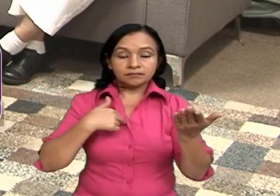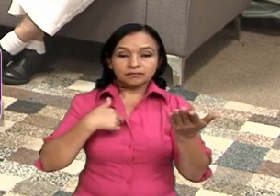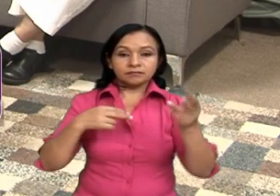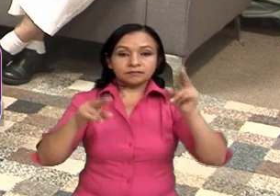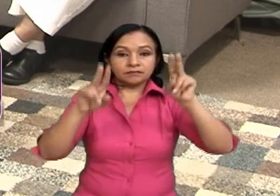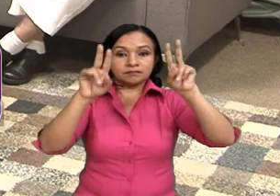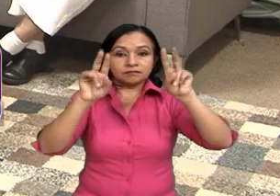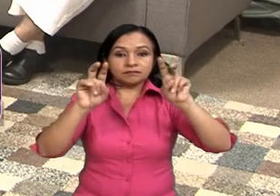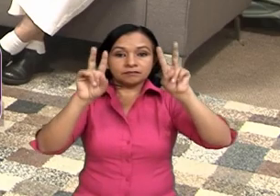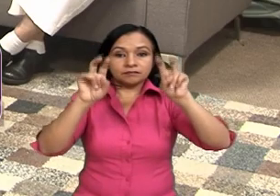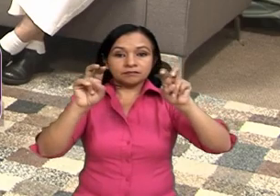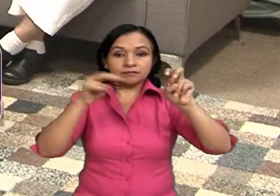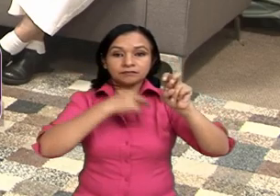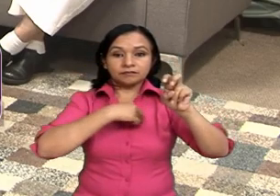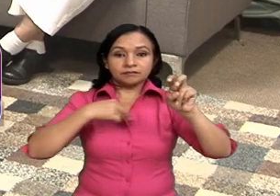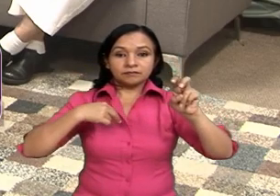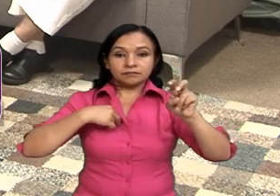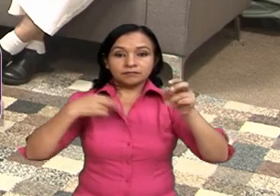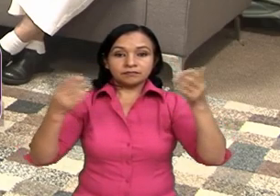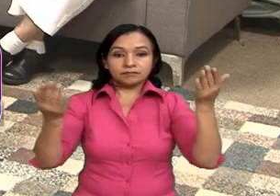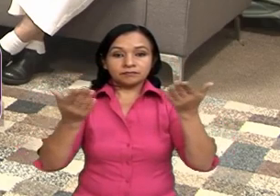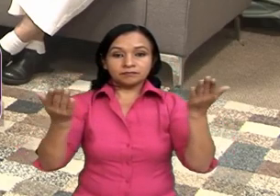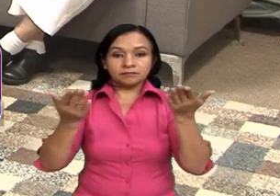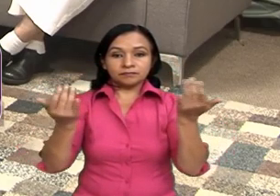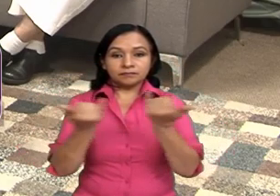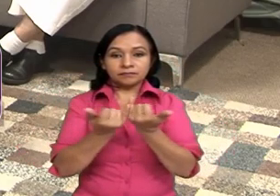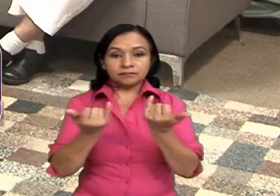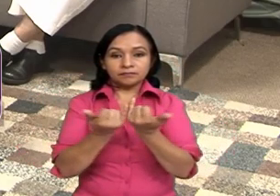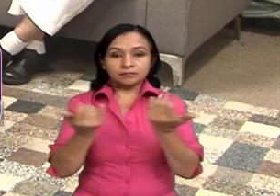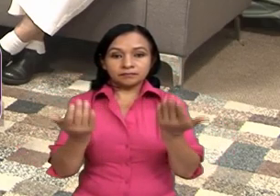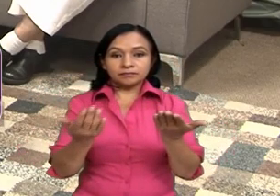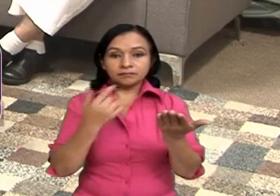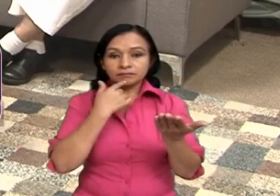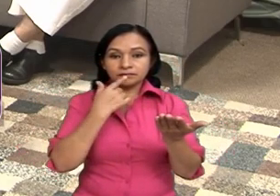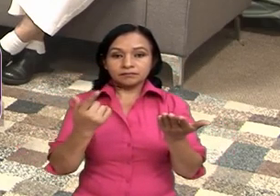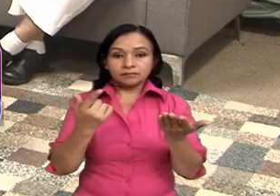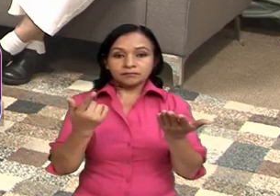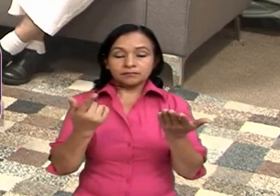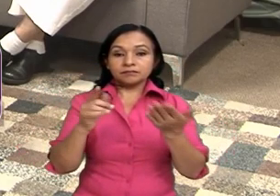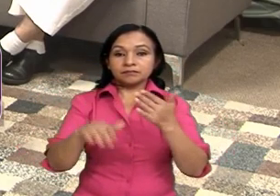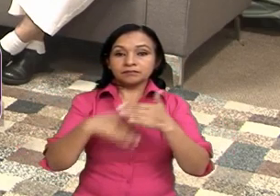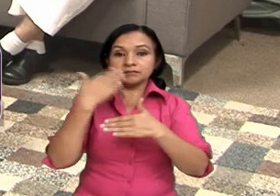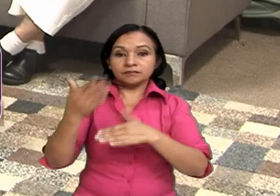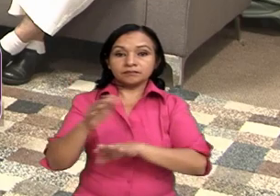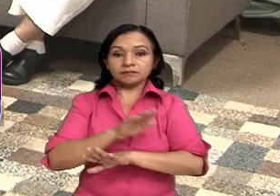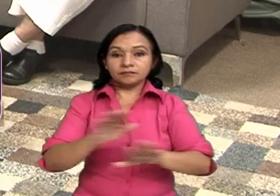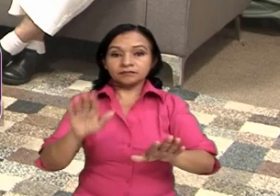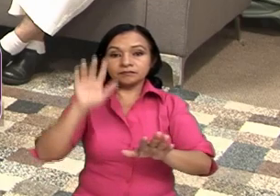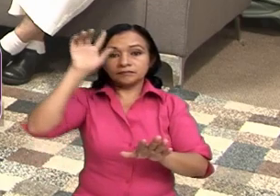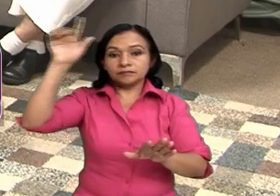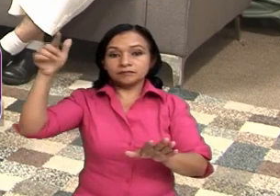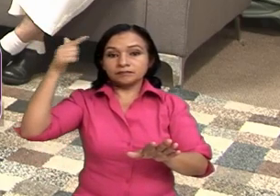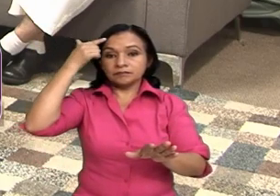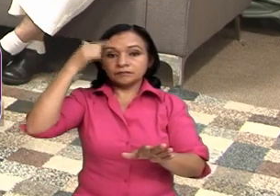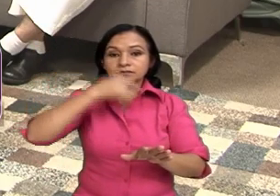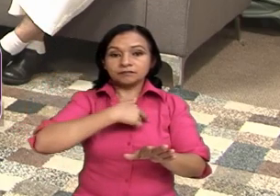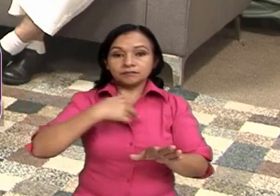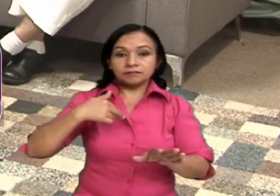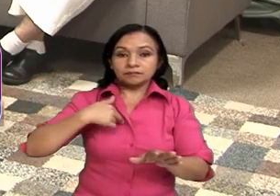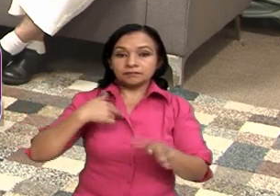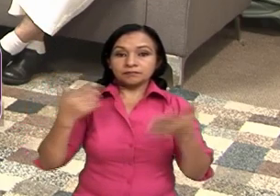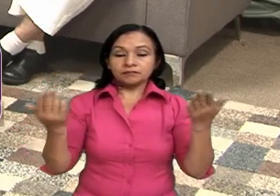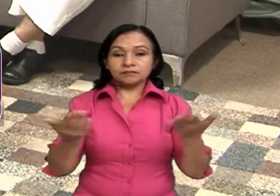de la cultura machista. Tenemos un sistema machista que al final el gobierno puede poner normas, pero somos